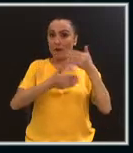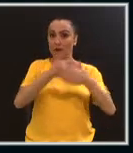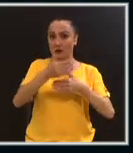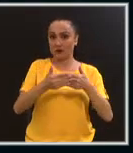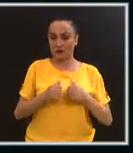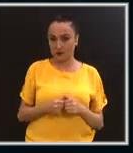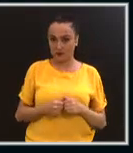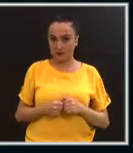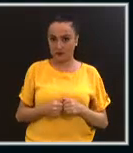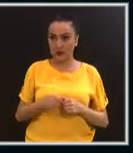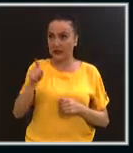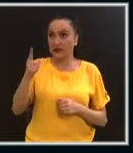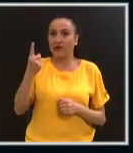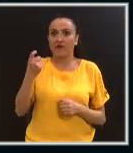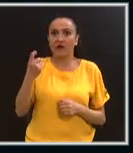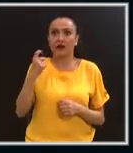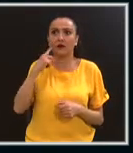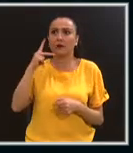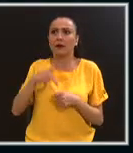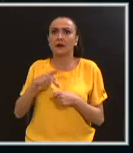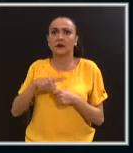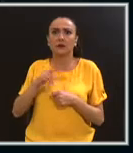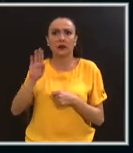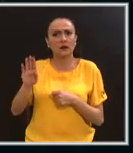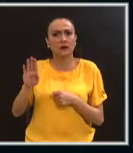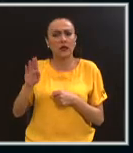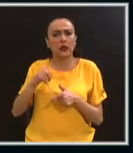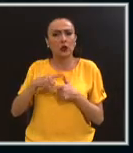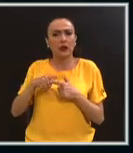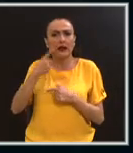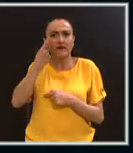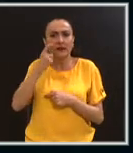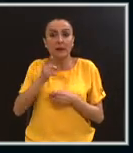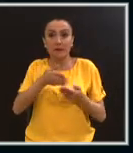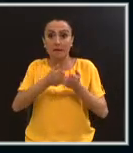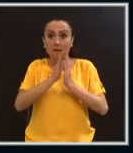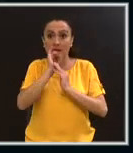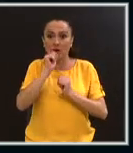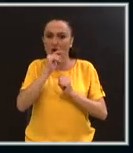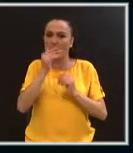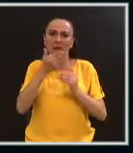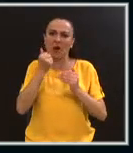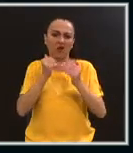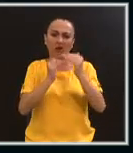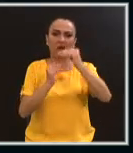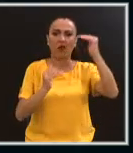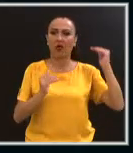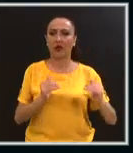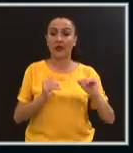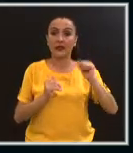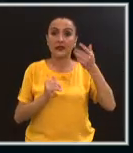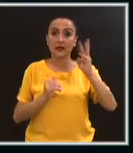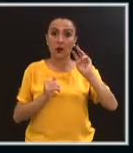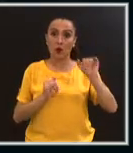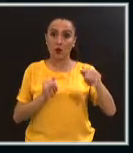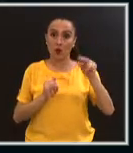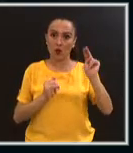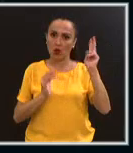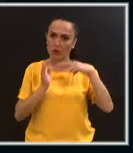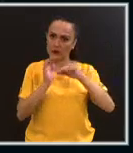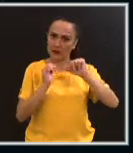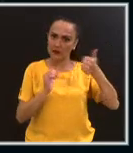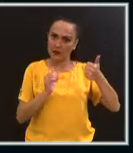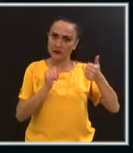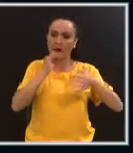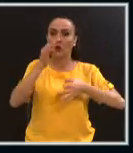causa ante la falta de participación de dicha parte la fiscalía solicitó una desestimación el 16 de junio del 2010